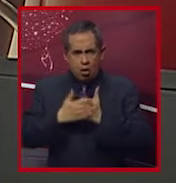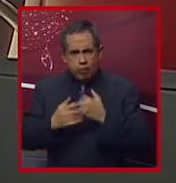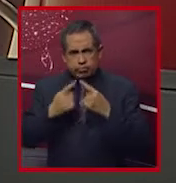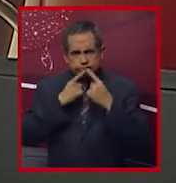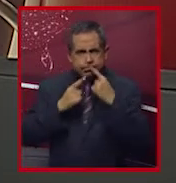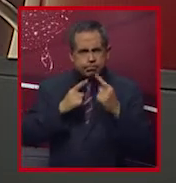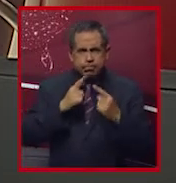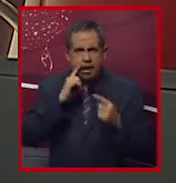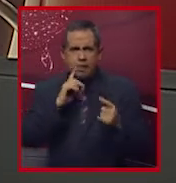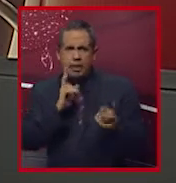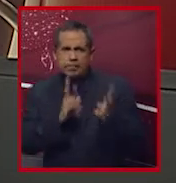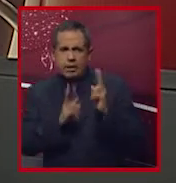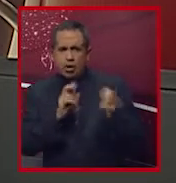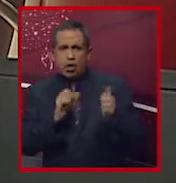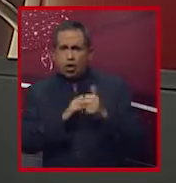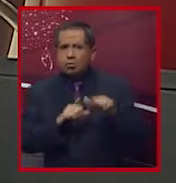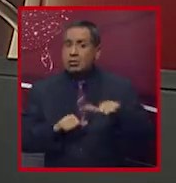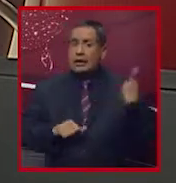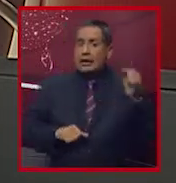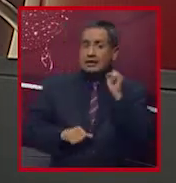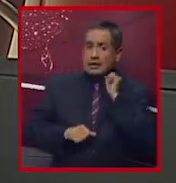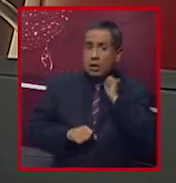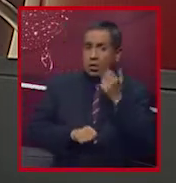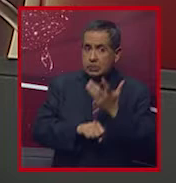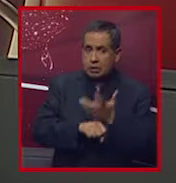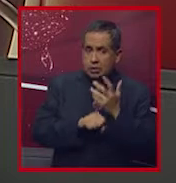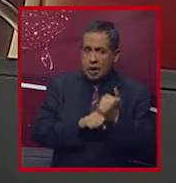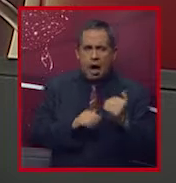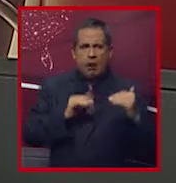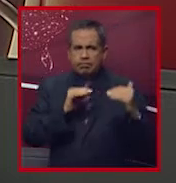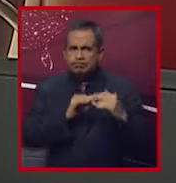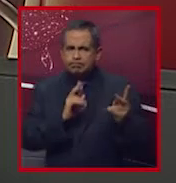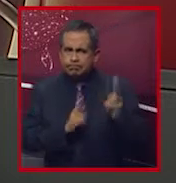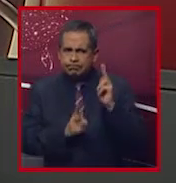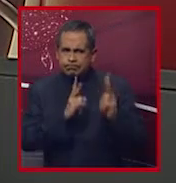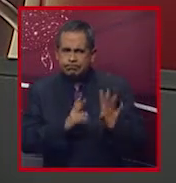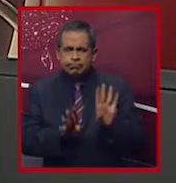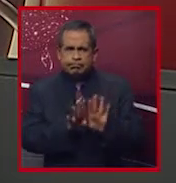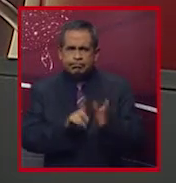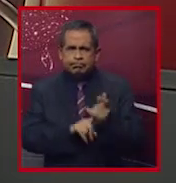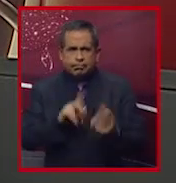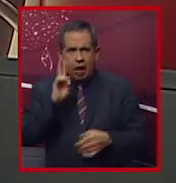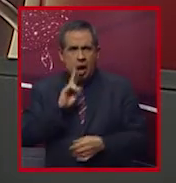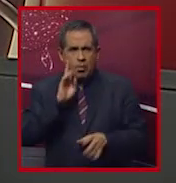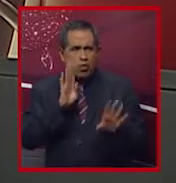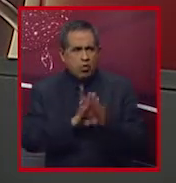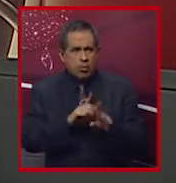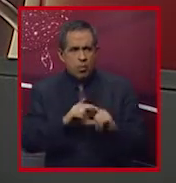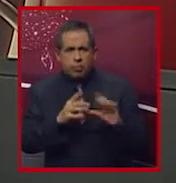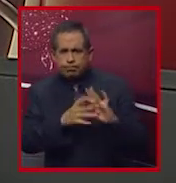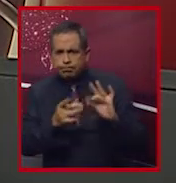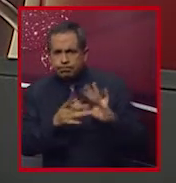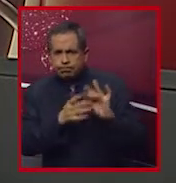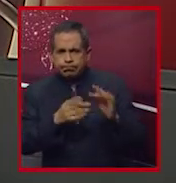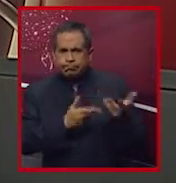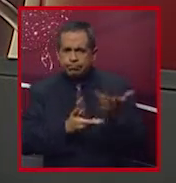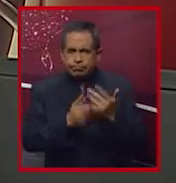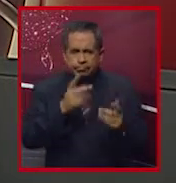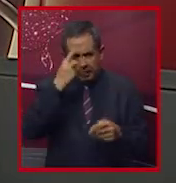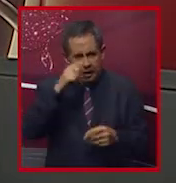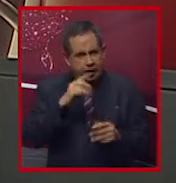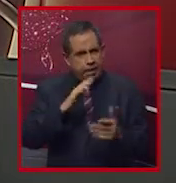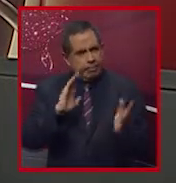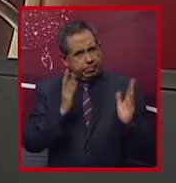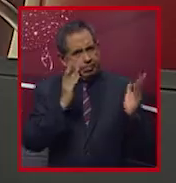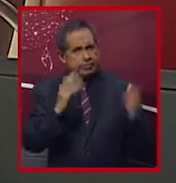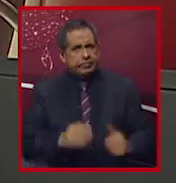de convencimiento con sus homólogos, a través, por supuesto, de la diplomacia parlamentaria y principalmente con legisladoras y legisladores en los